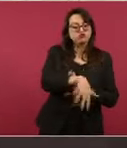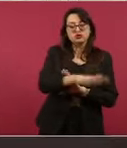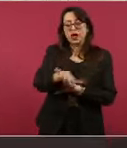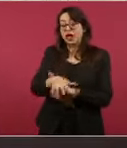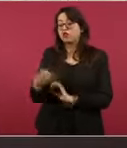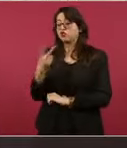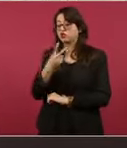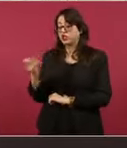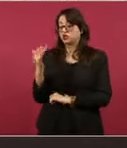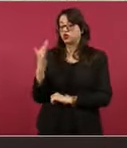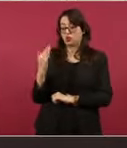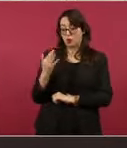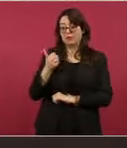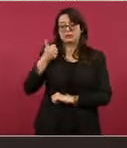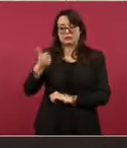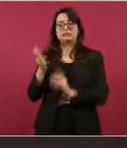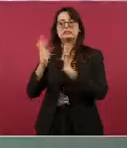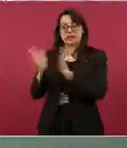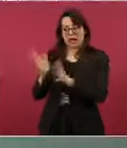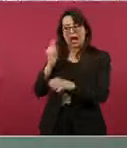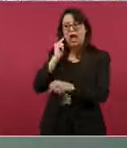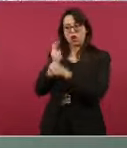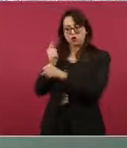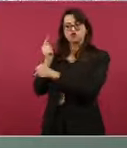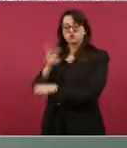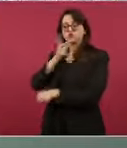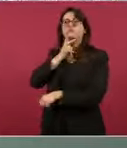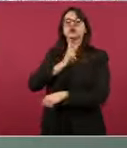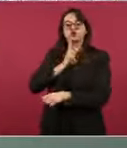productores, prácticamente